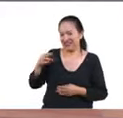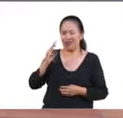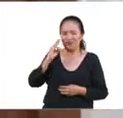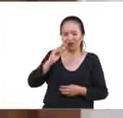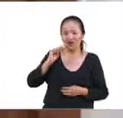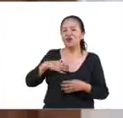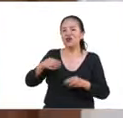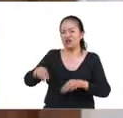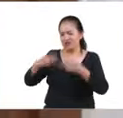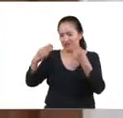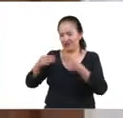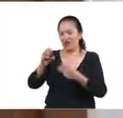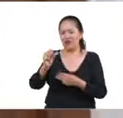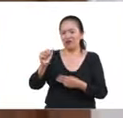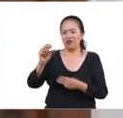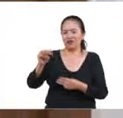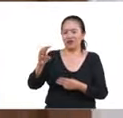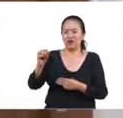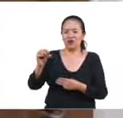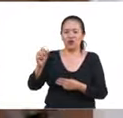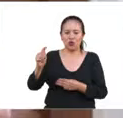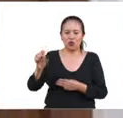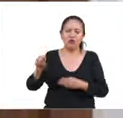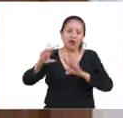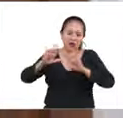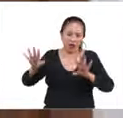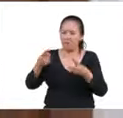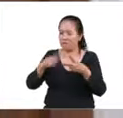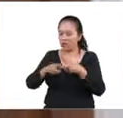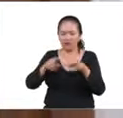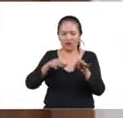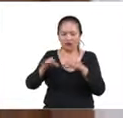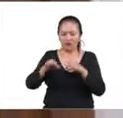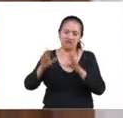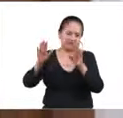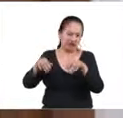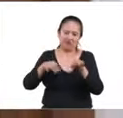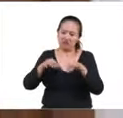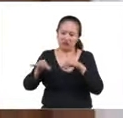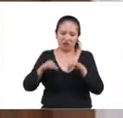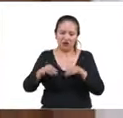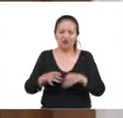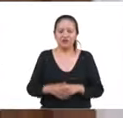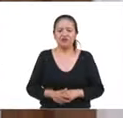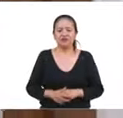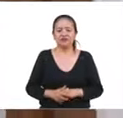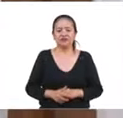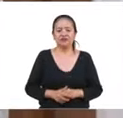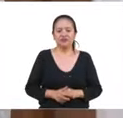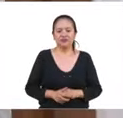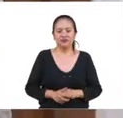San Cosme, que San Cosme, por cierto, pues ya están adentro y ya están trabajando los locatarios.